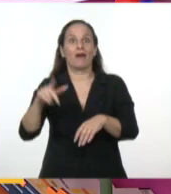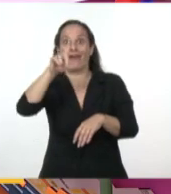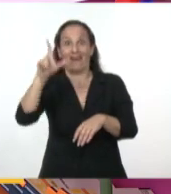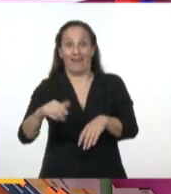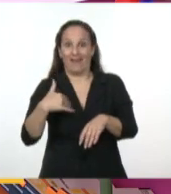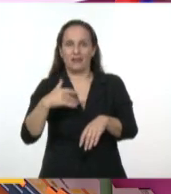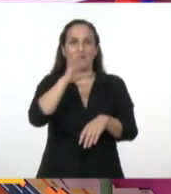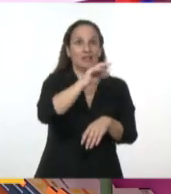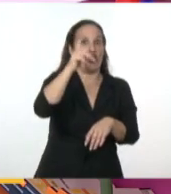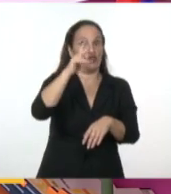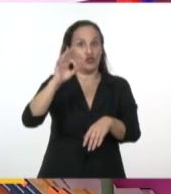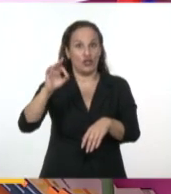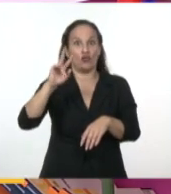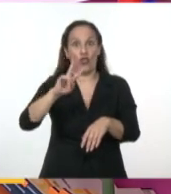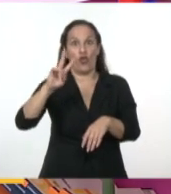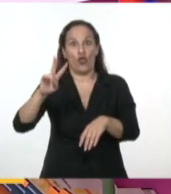al